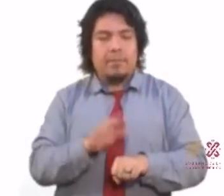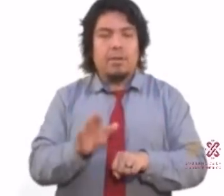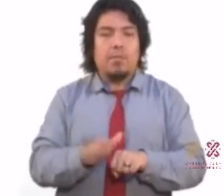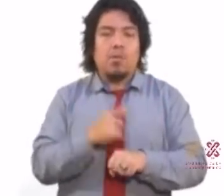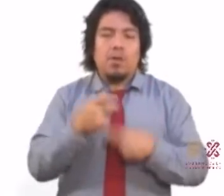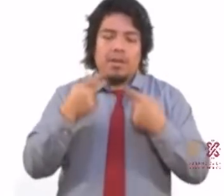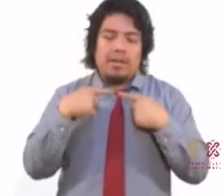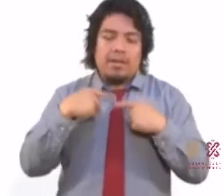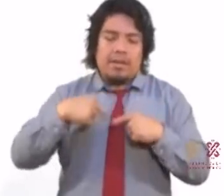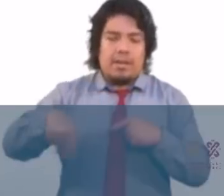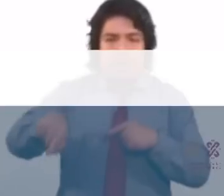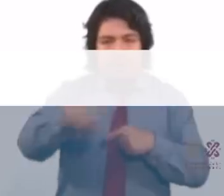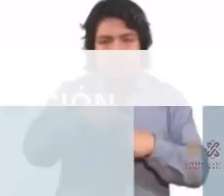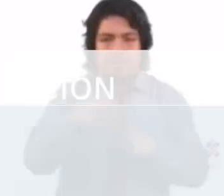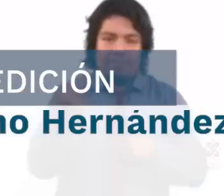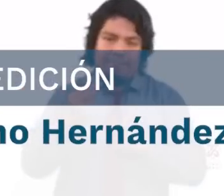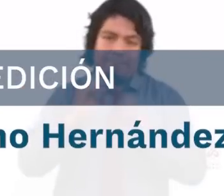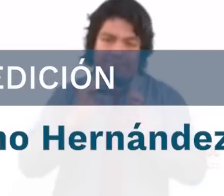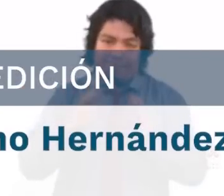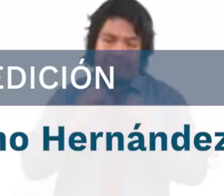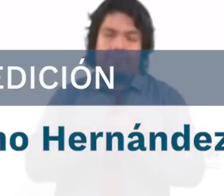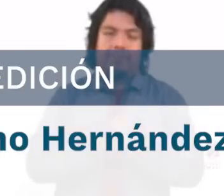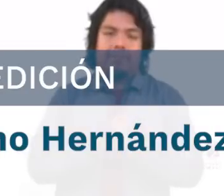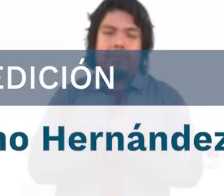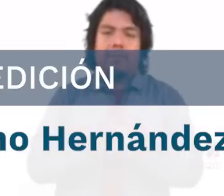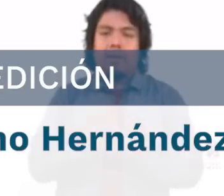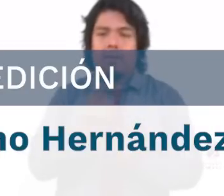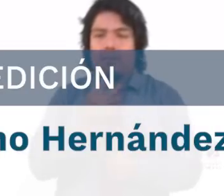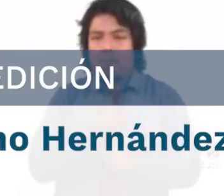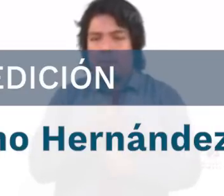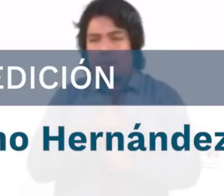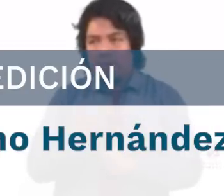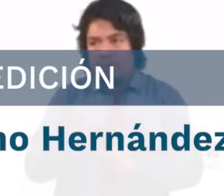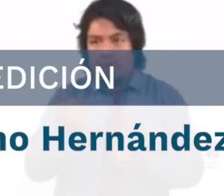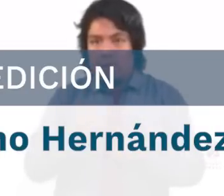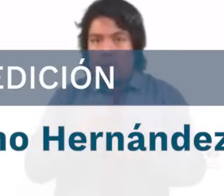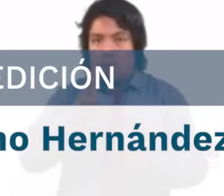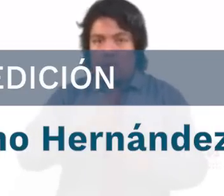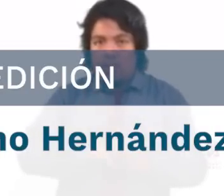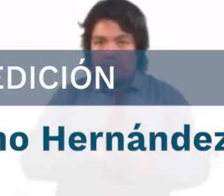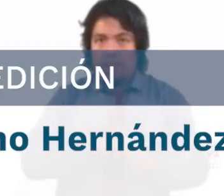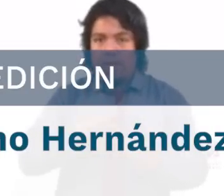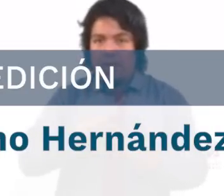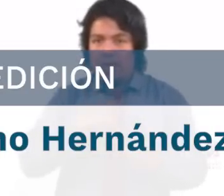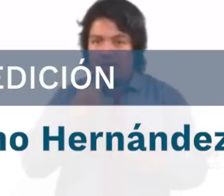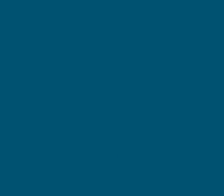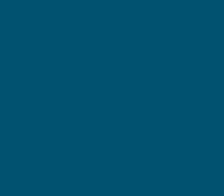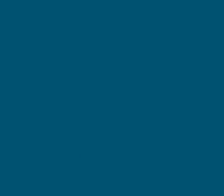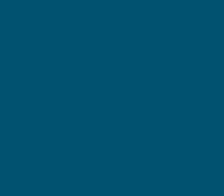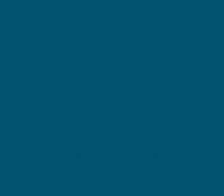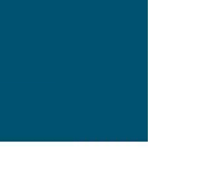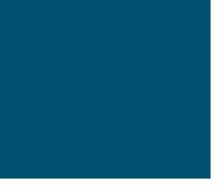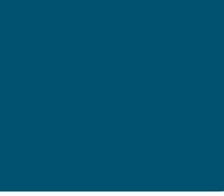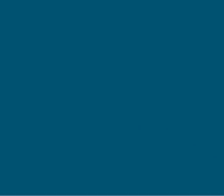protección de la ciudadanía. En este caso, no solamente hubo medidas administrativas, sino que se presentó denuncia penal.